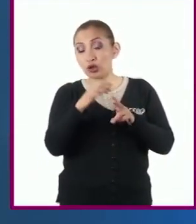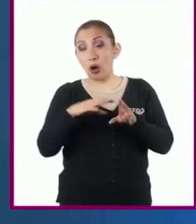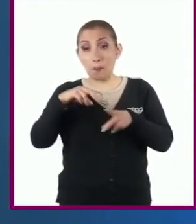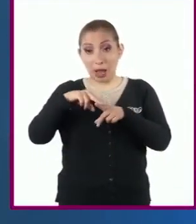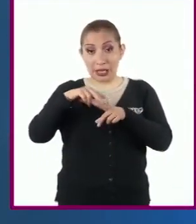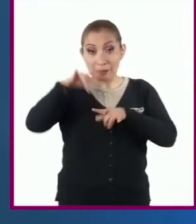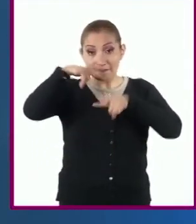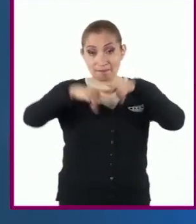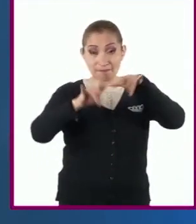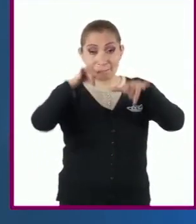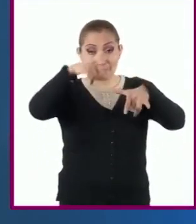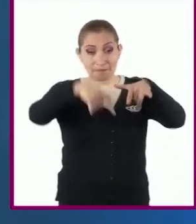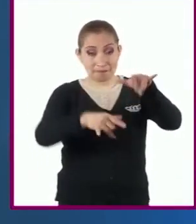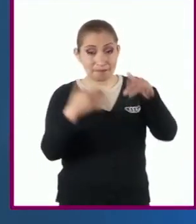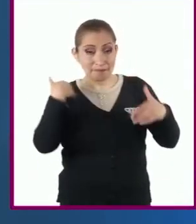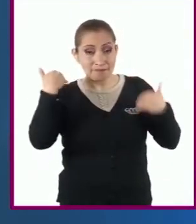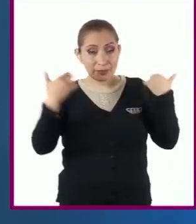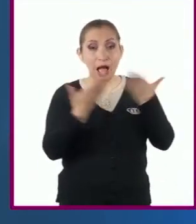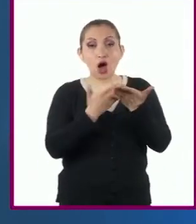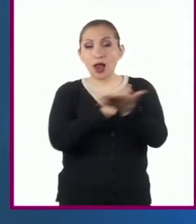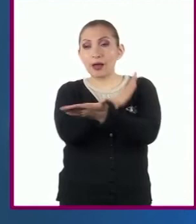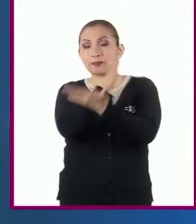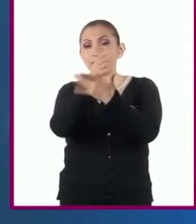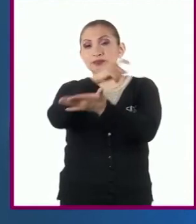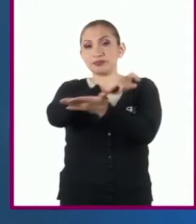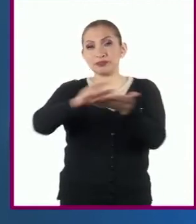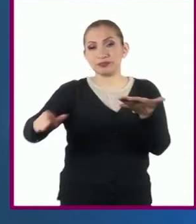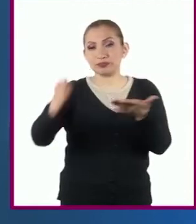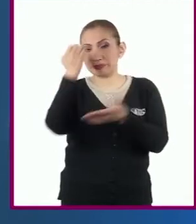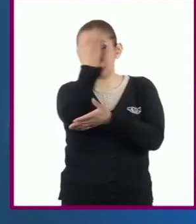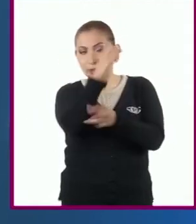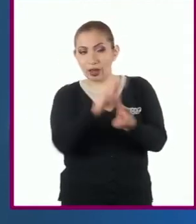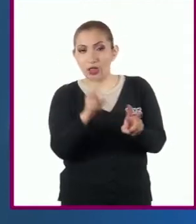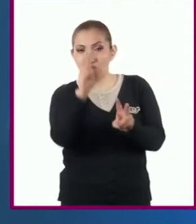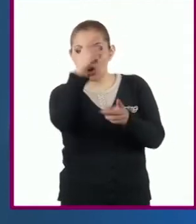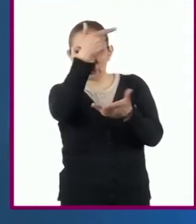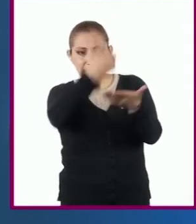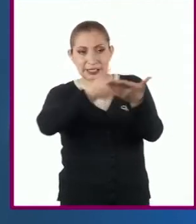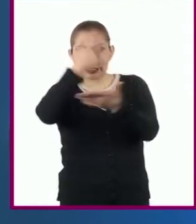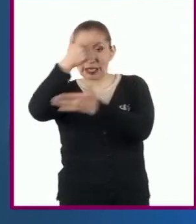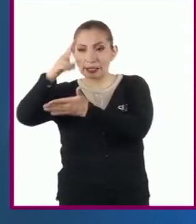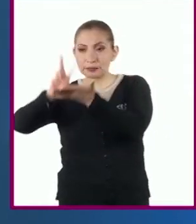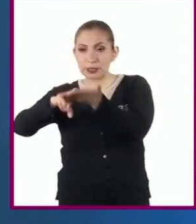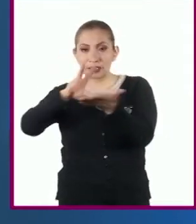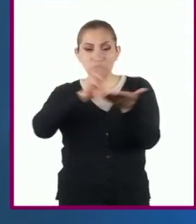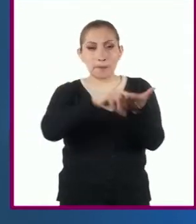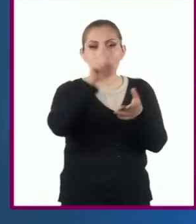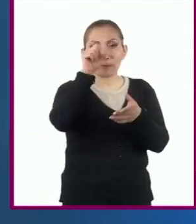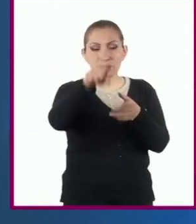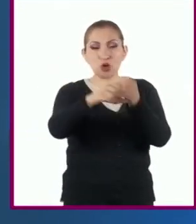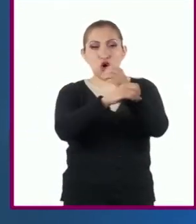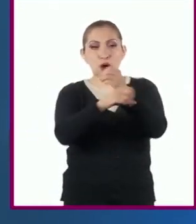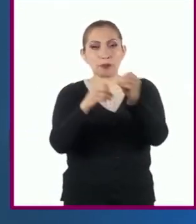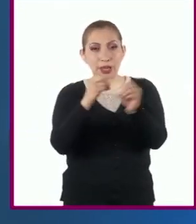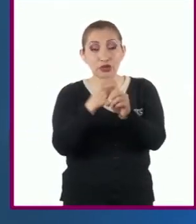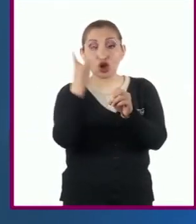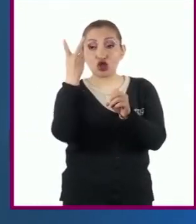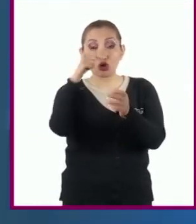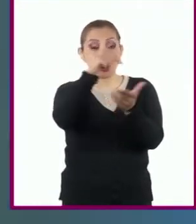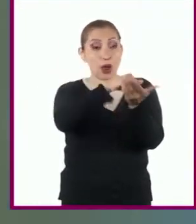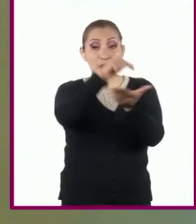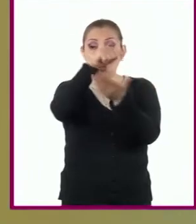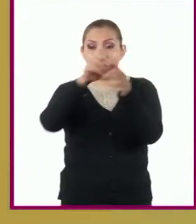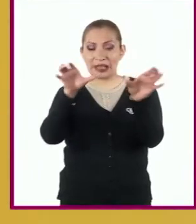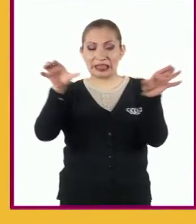de diversiones. Ahora vayamos de compras. Analicemos dos listas de precios de un mismo artículo en dos